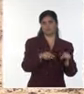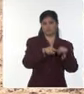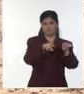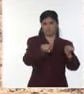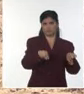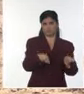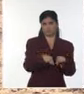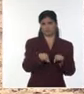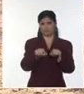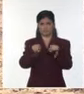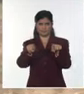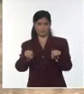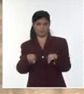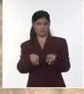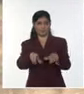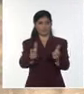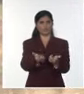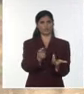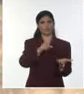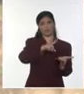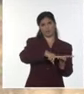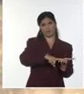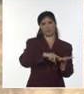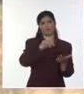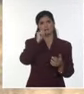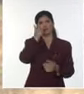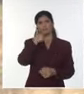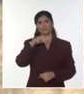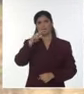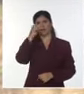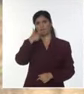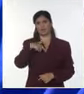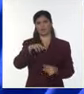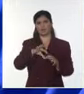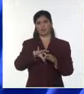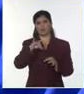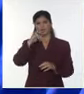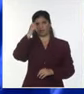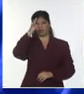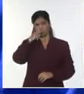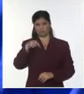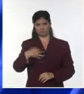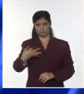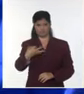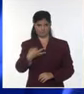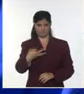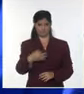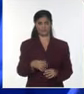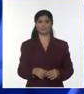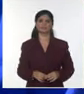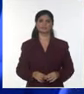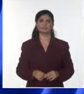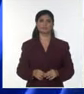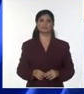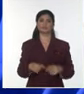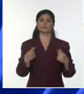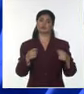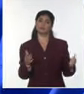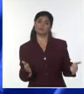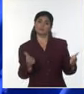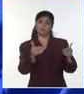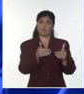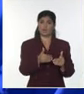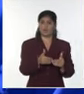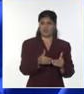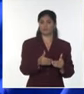Yuca, que está ubicada en el Consejo Popular de Juraguá, en este propio municipio. Y que la parte civil de este parque también debe estar terminada